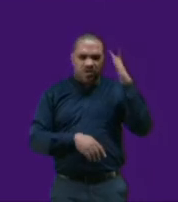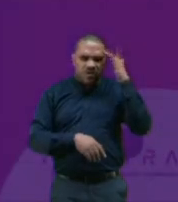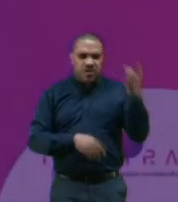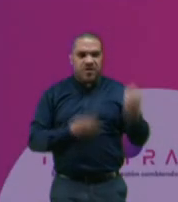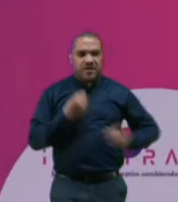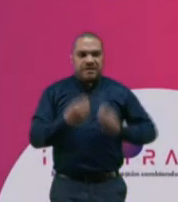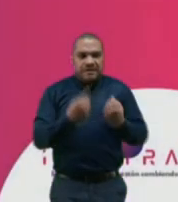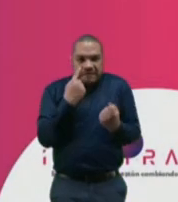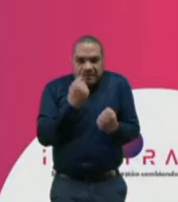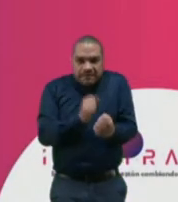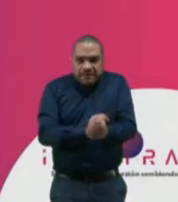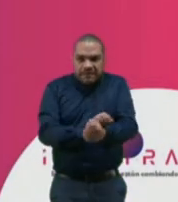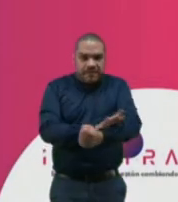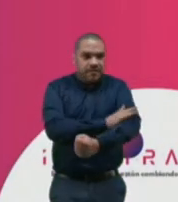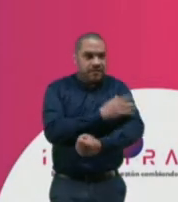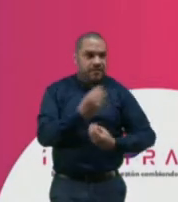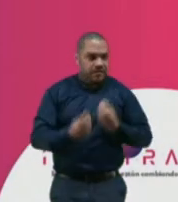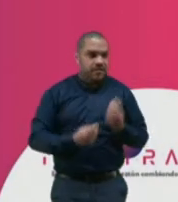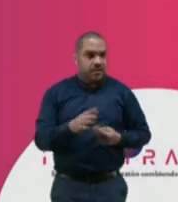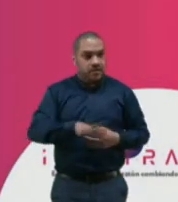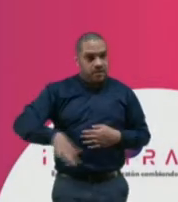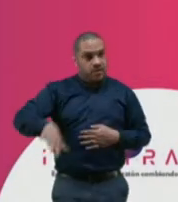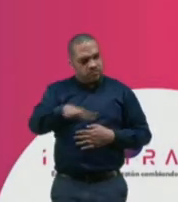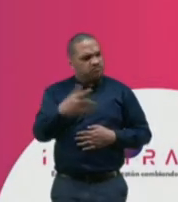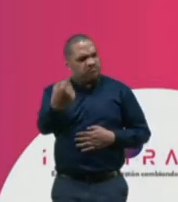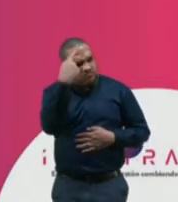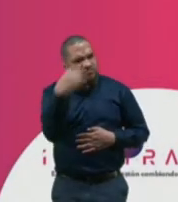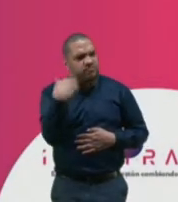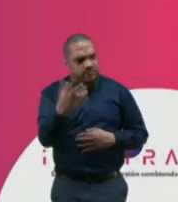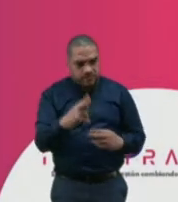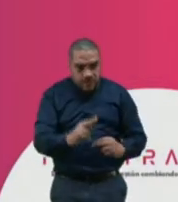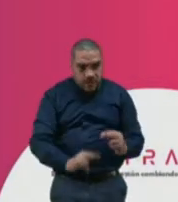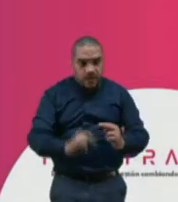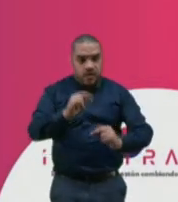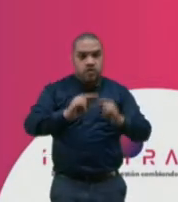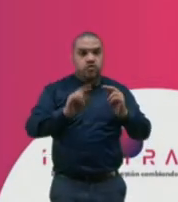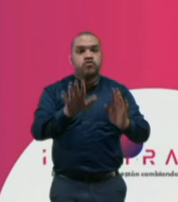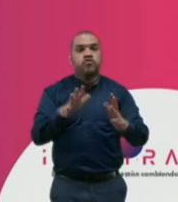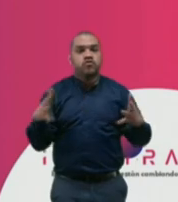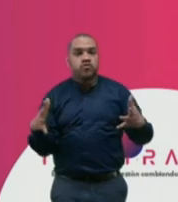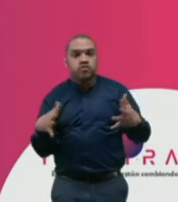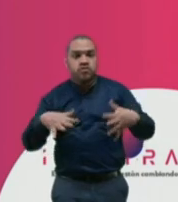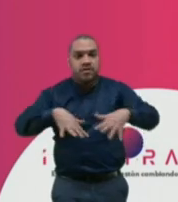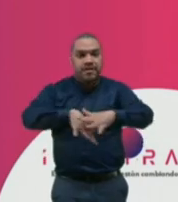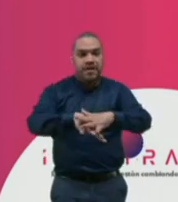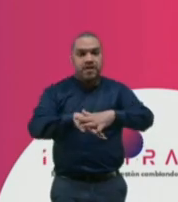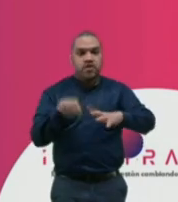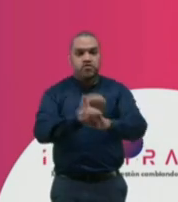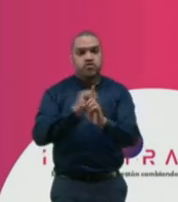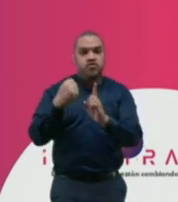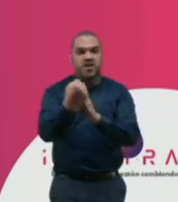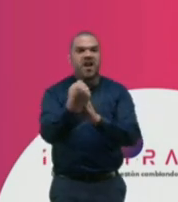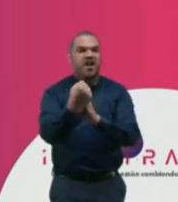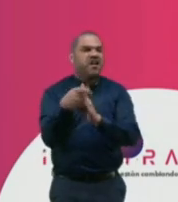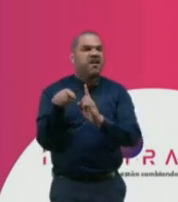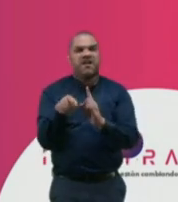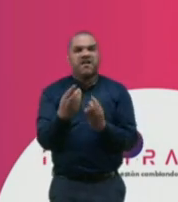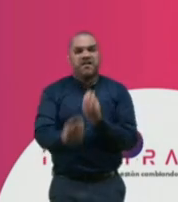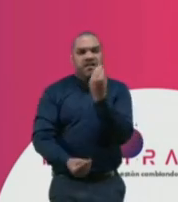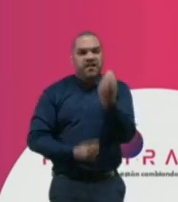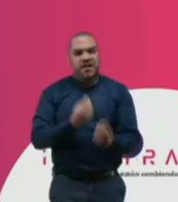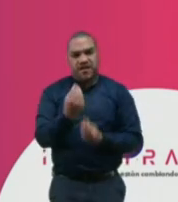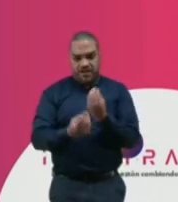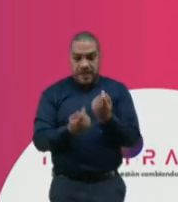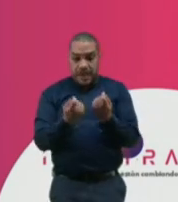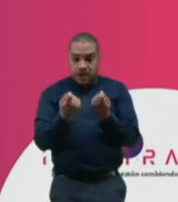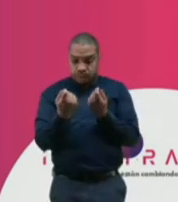¿Qué piensas acerca de la construcción de una red social donde la nueva economía son las